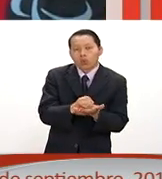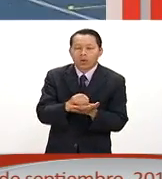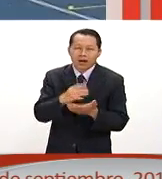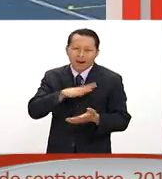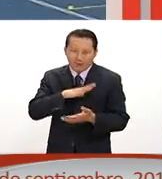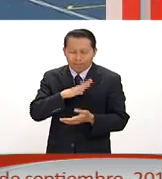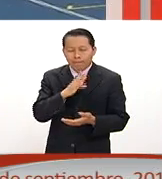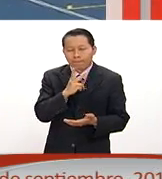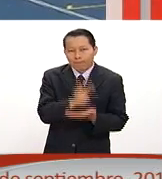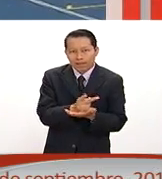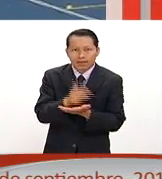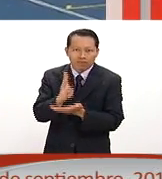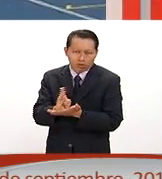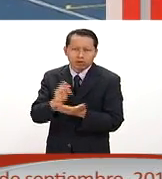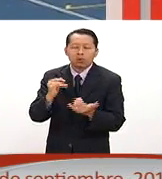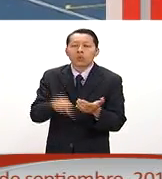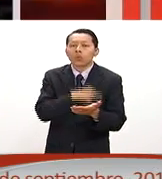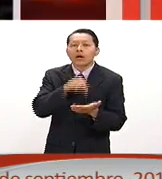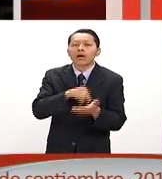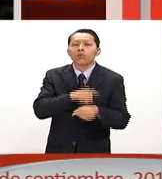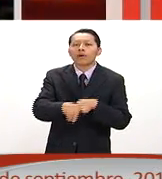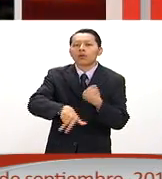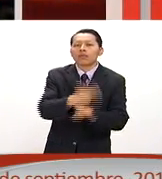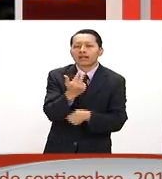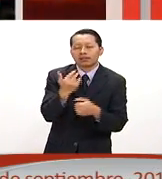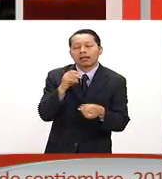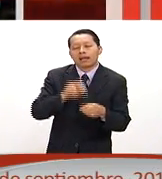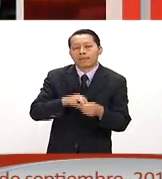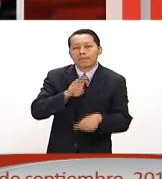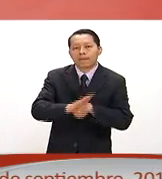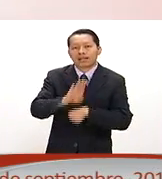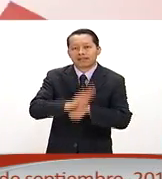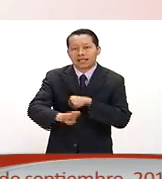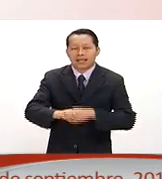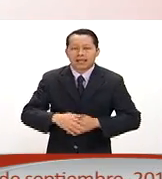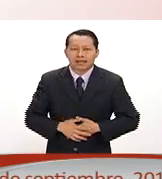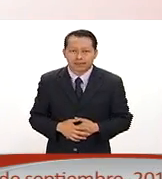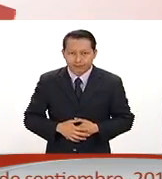México ocupa el lugar 13 en el medallero de Río de Janeiro.